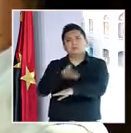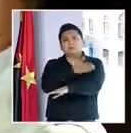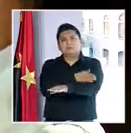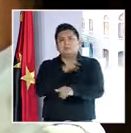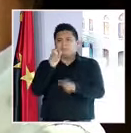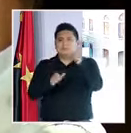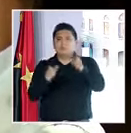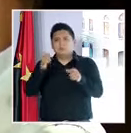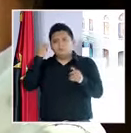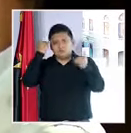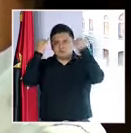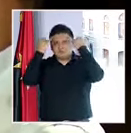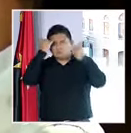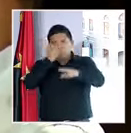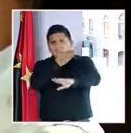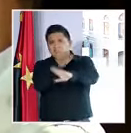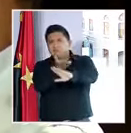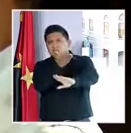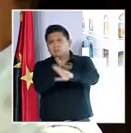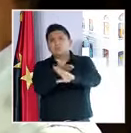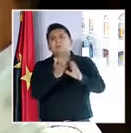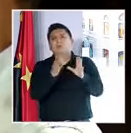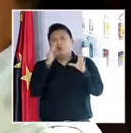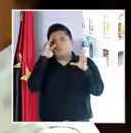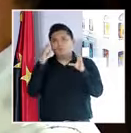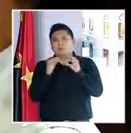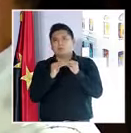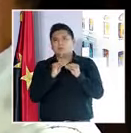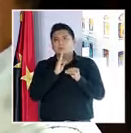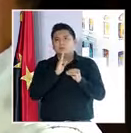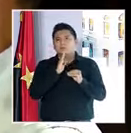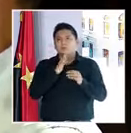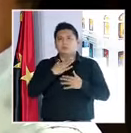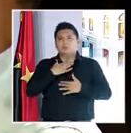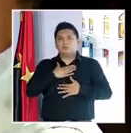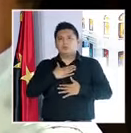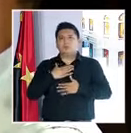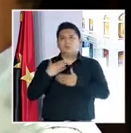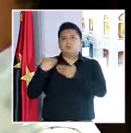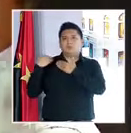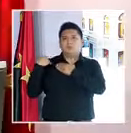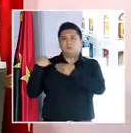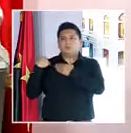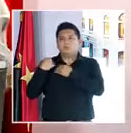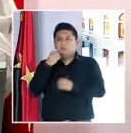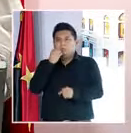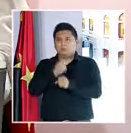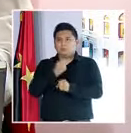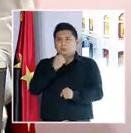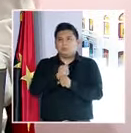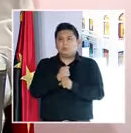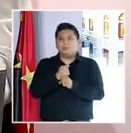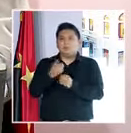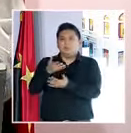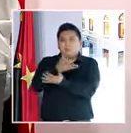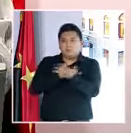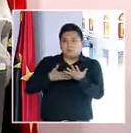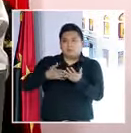ese momento, y es ponernos de acuerdo como región en el mecanismo para